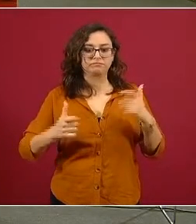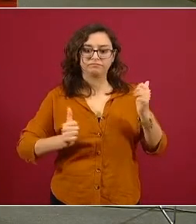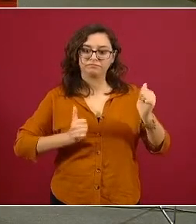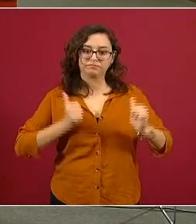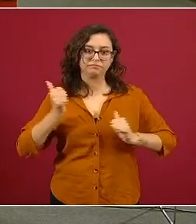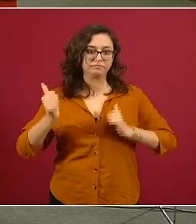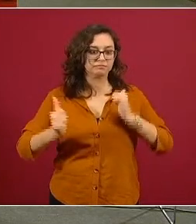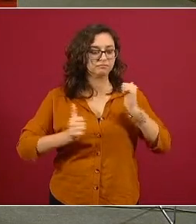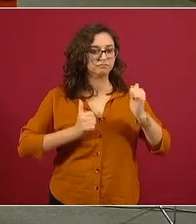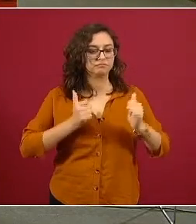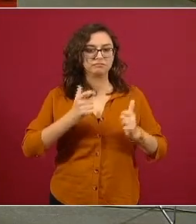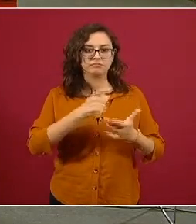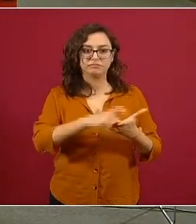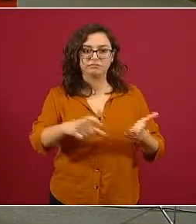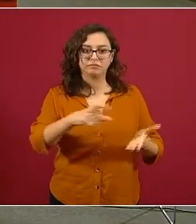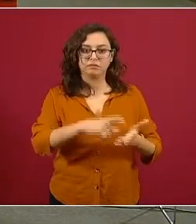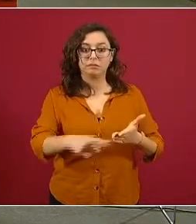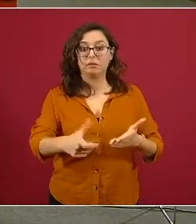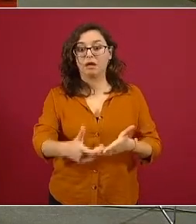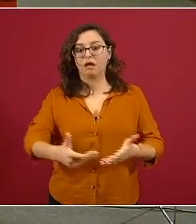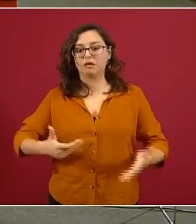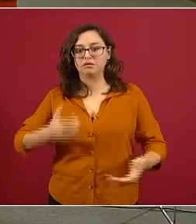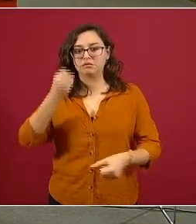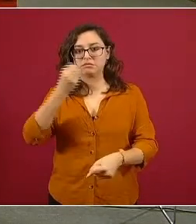decembrinas. Sin embargo,